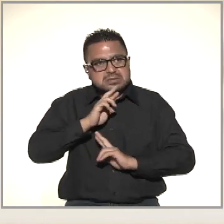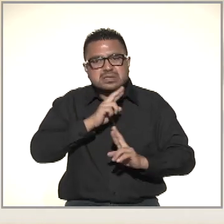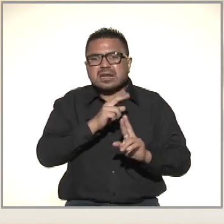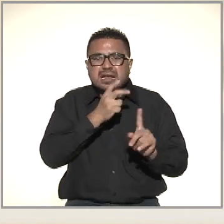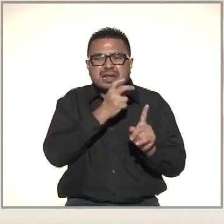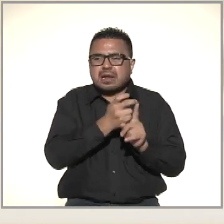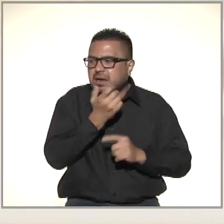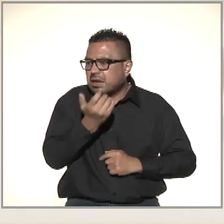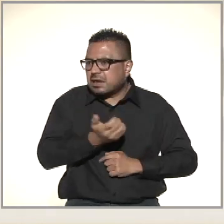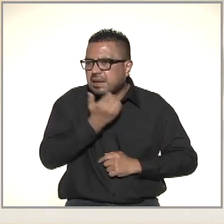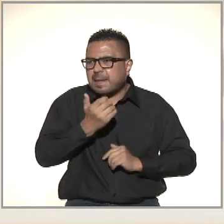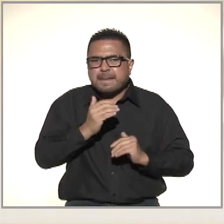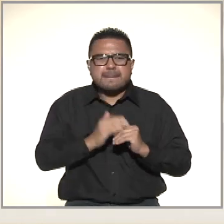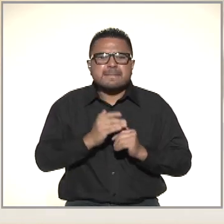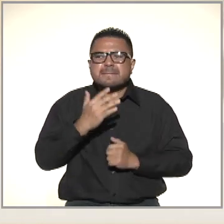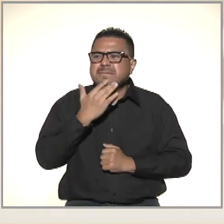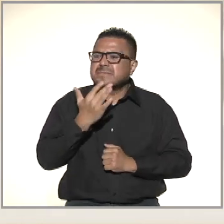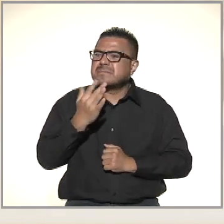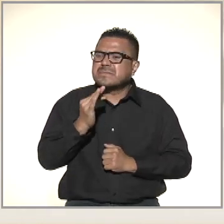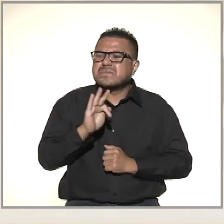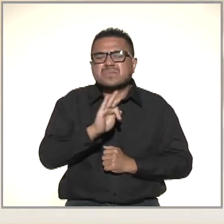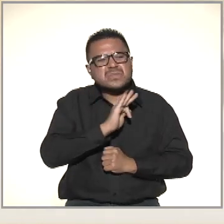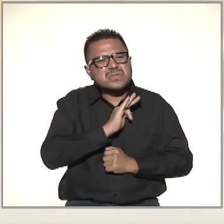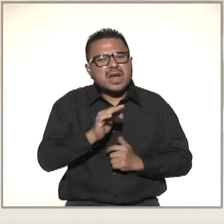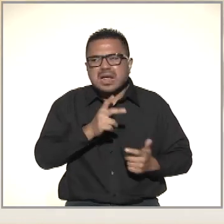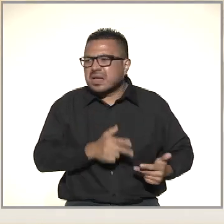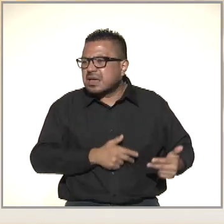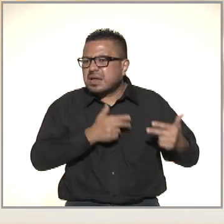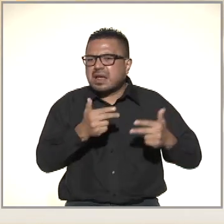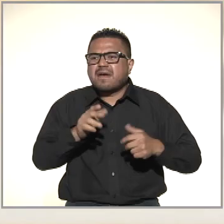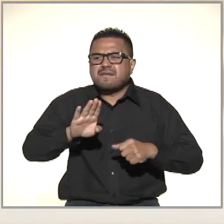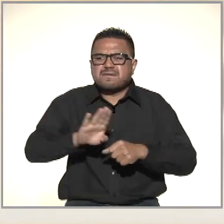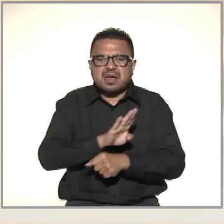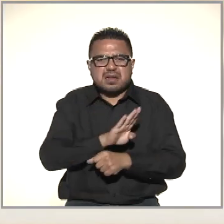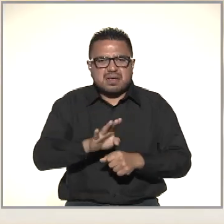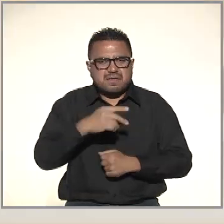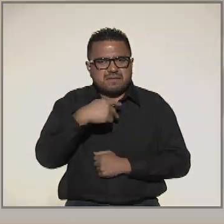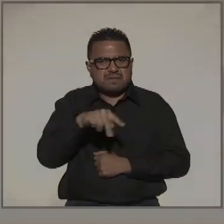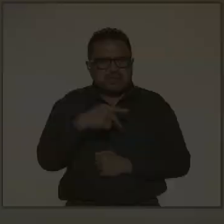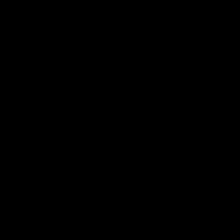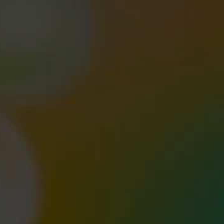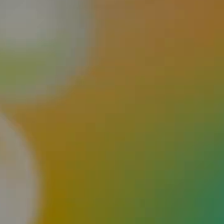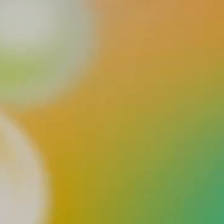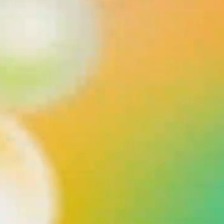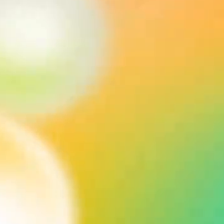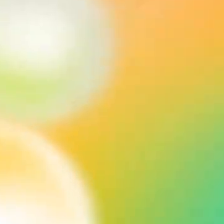una práctica sencilla que puede generarte beneficios.